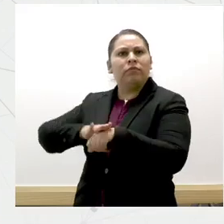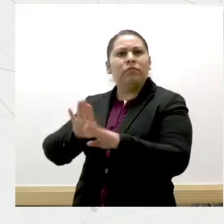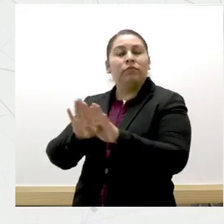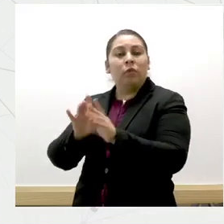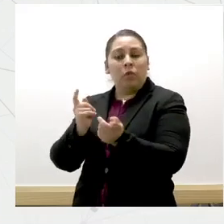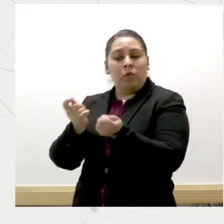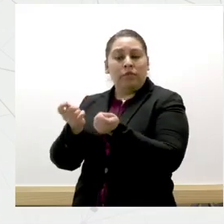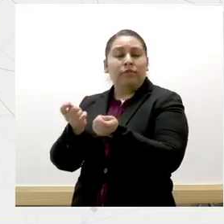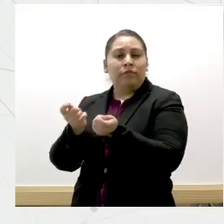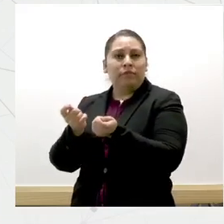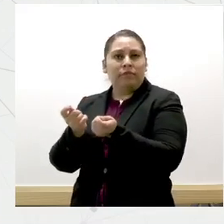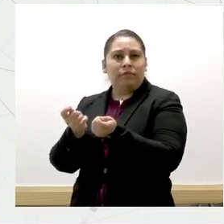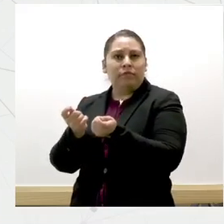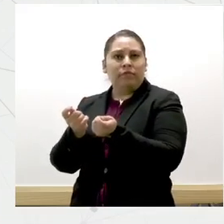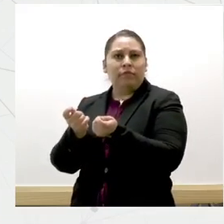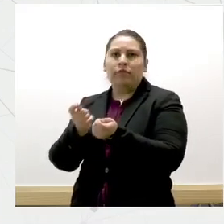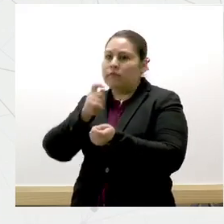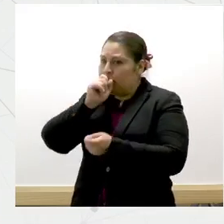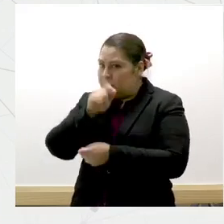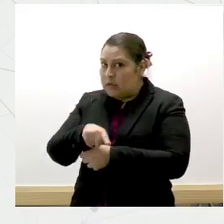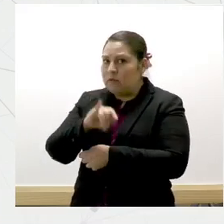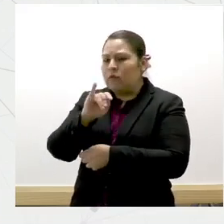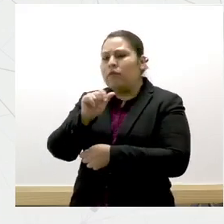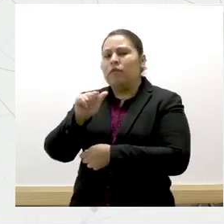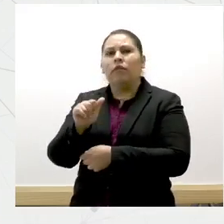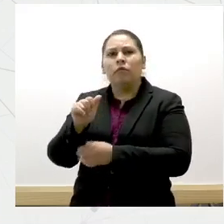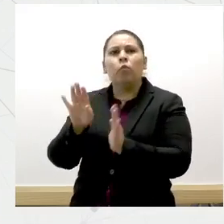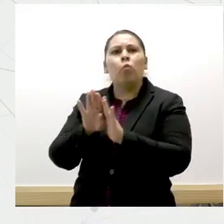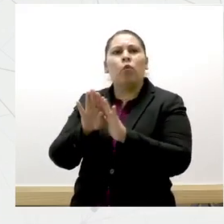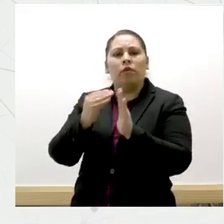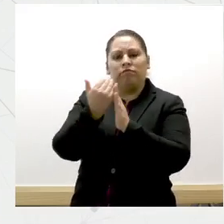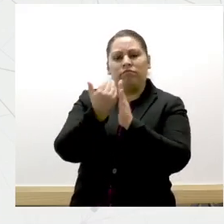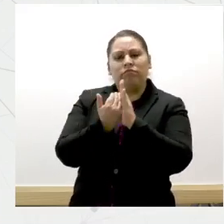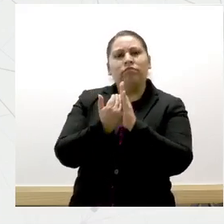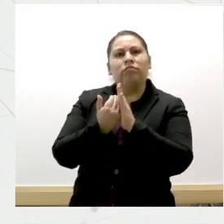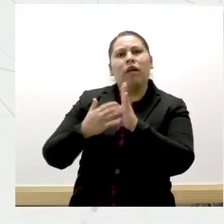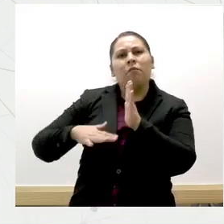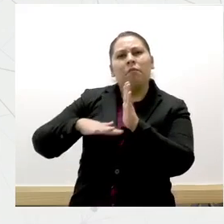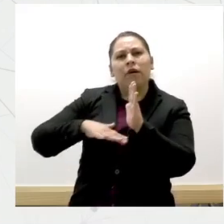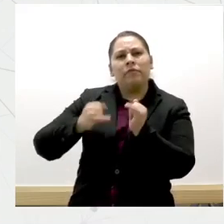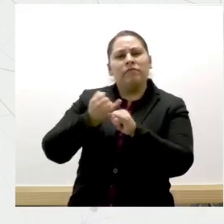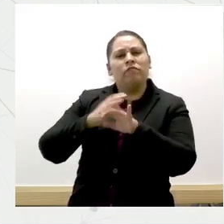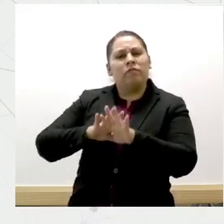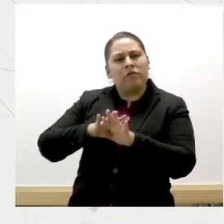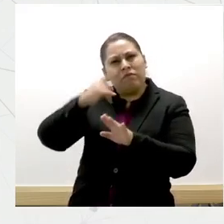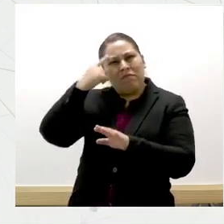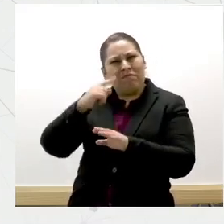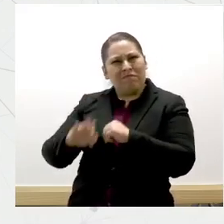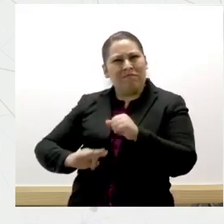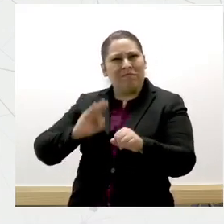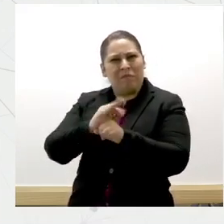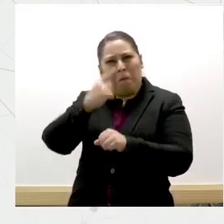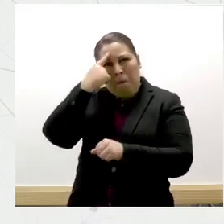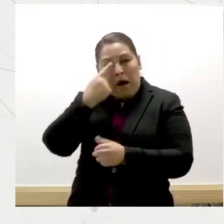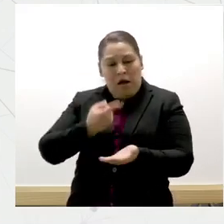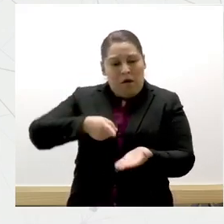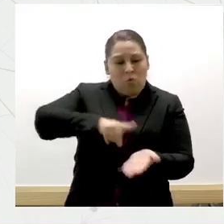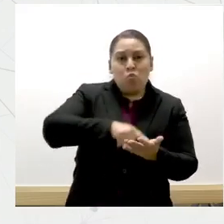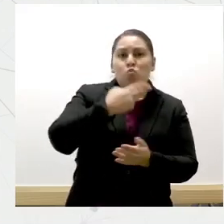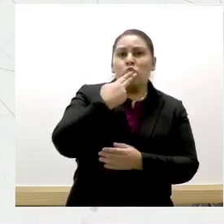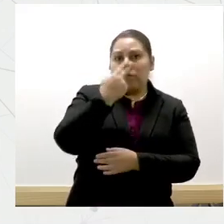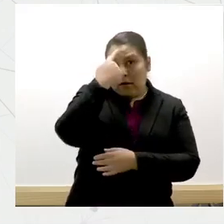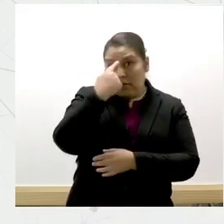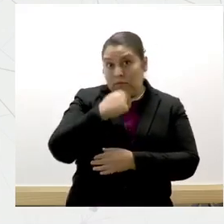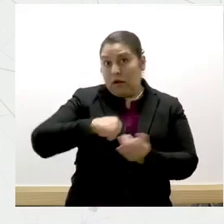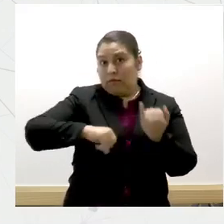articula nuestra relación con la inteligencia artificial, cuáles son las bases sobre las que se sostiene el uso de la inteligencia artificial aplicado